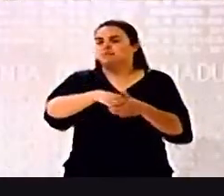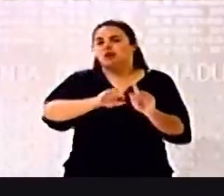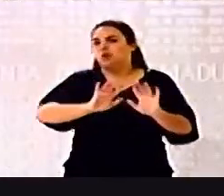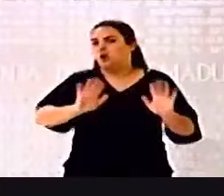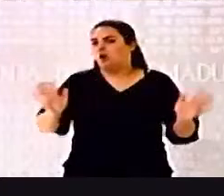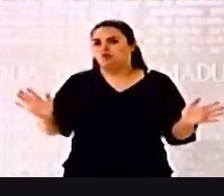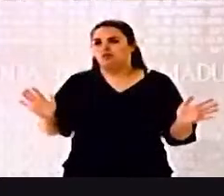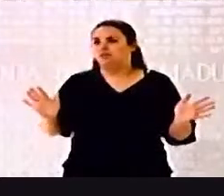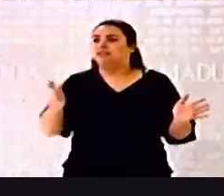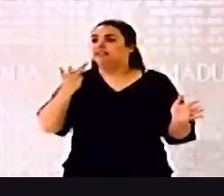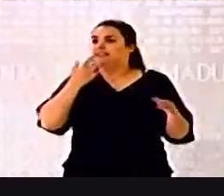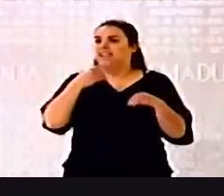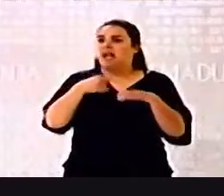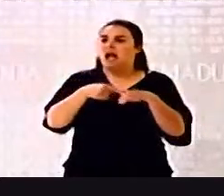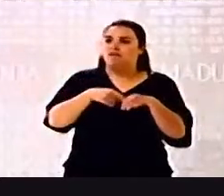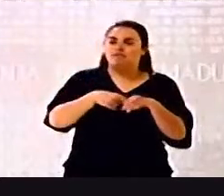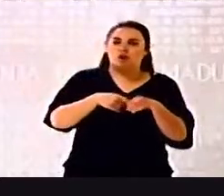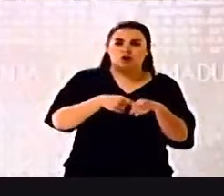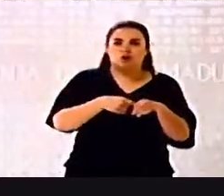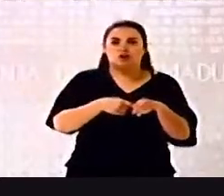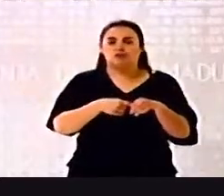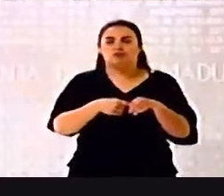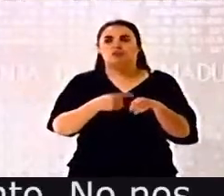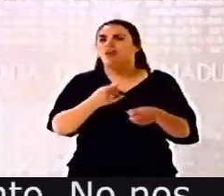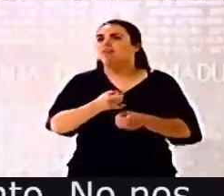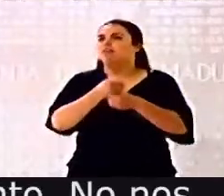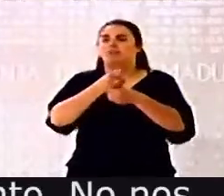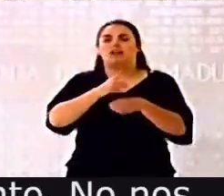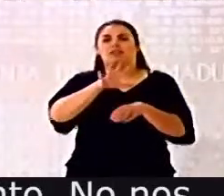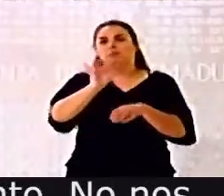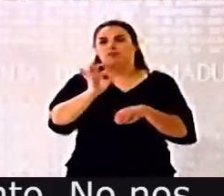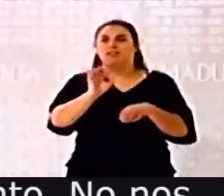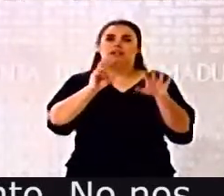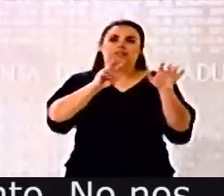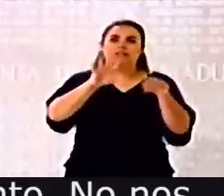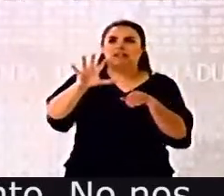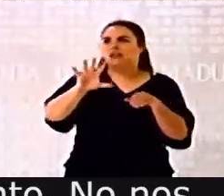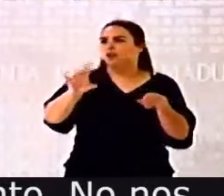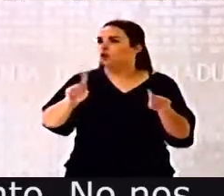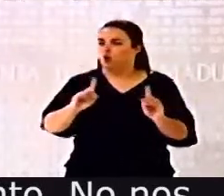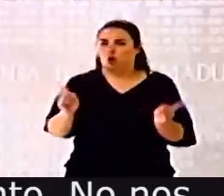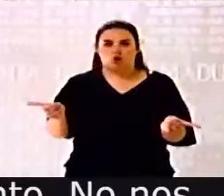meter si en los aforos tienen que ser del 50 o del 75%.